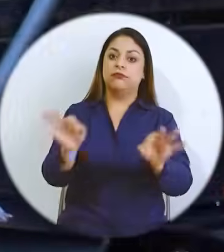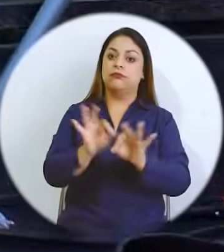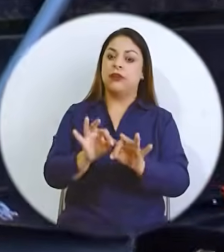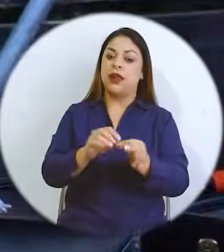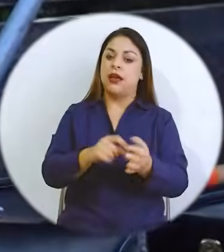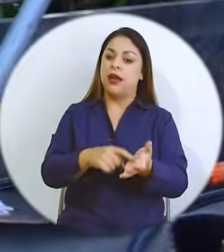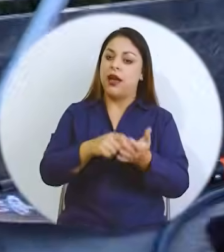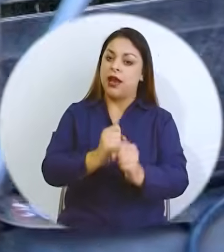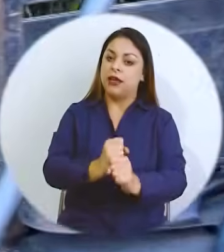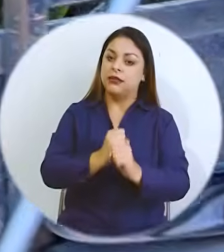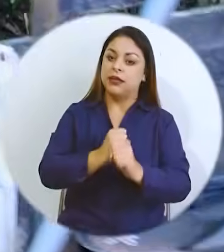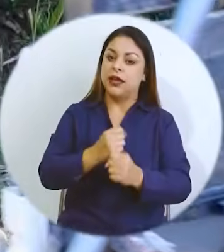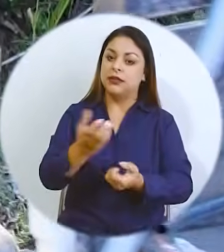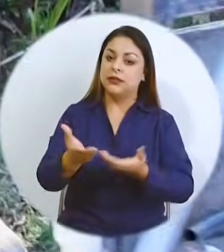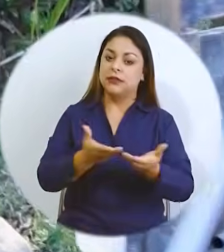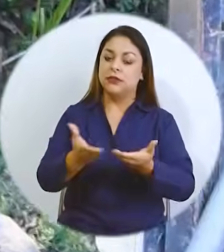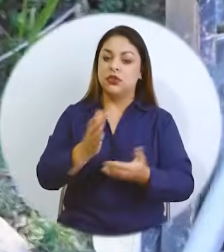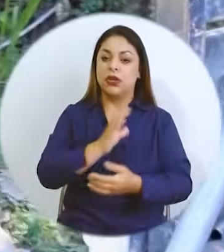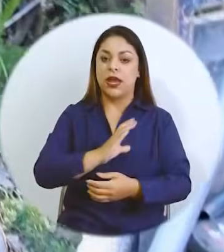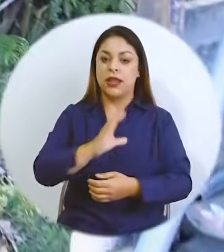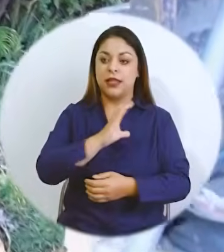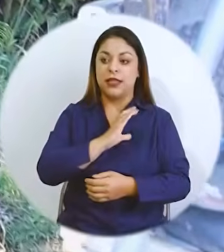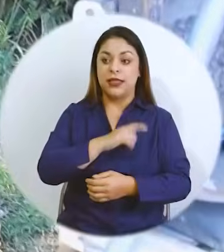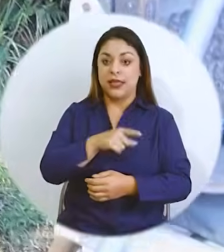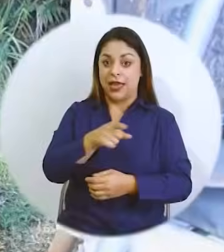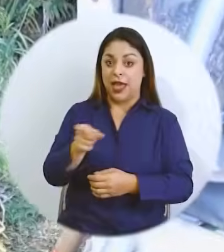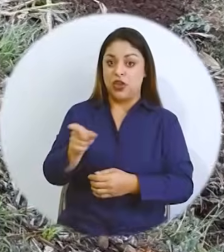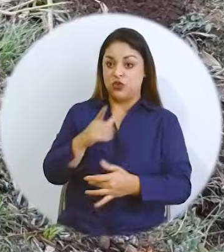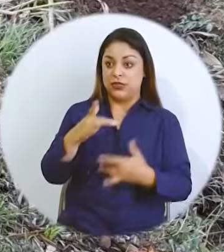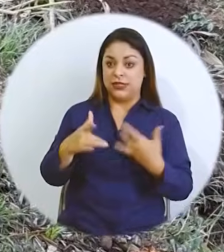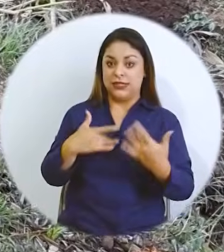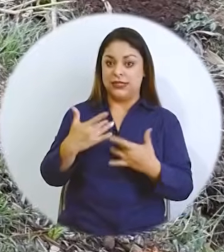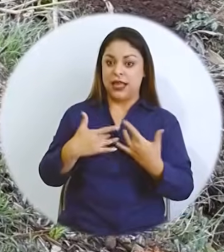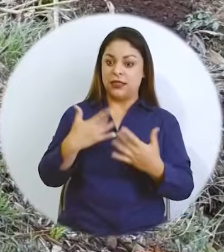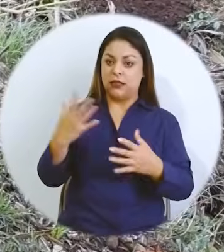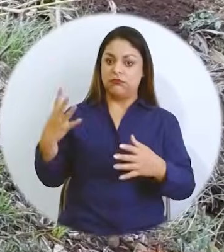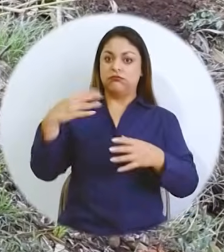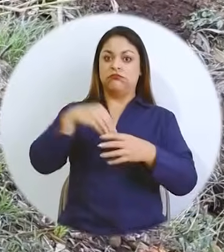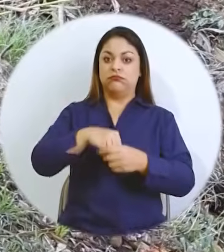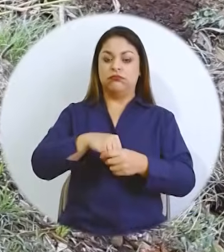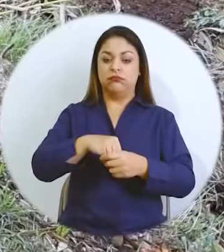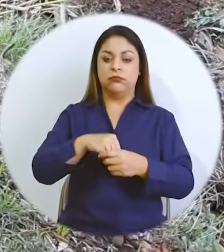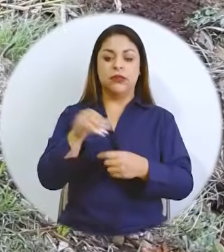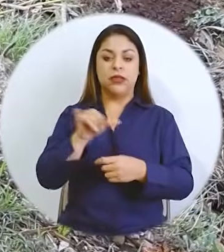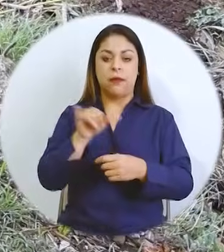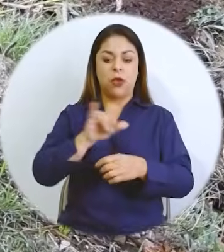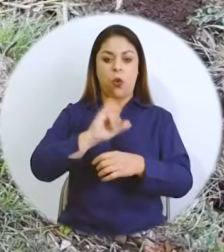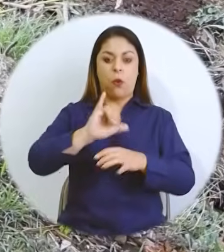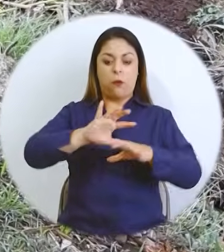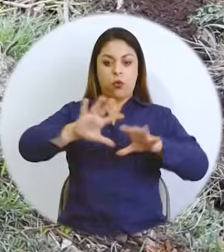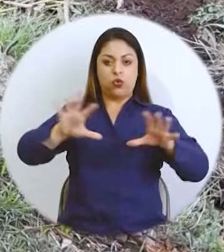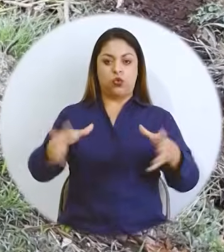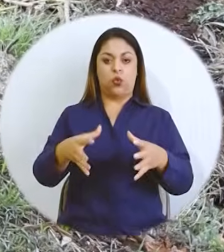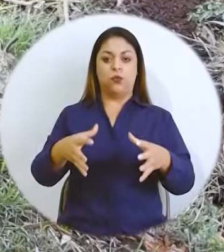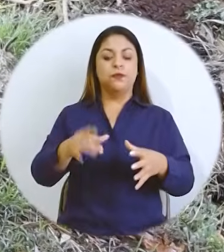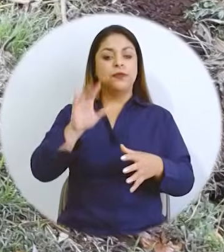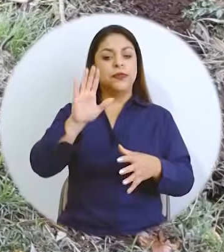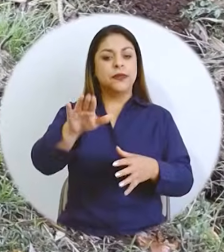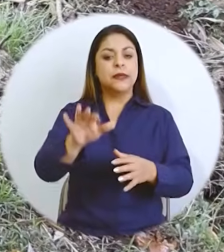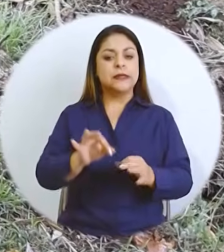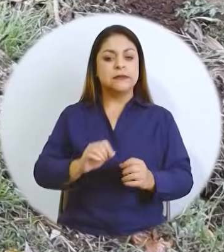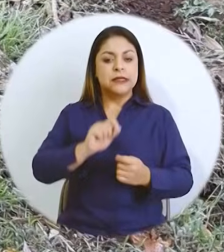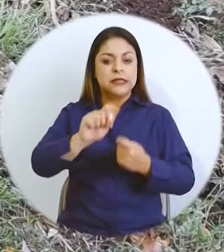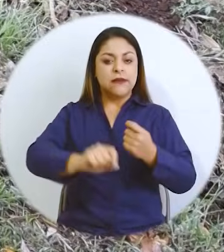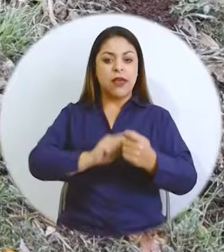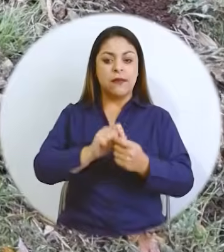un servicio de calidad y que como tal los usuarios se sientan parte de la prestación como un todo. Específicamente, digamos,